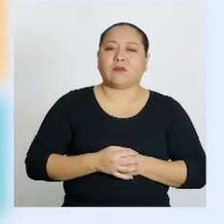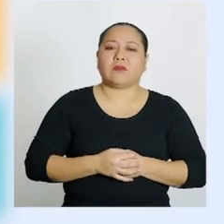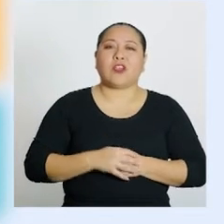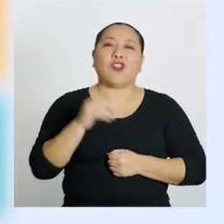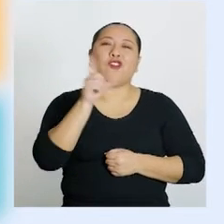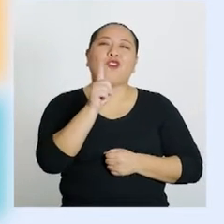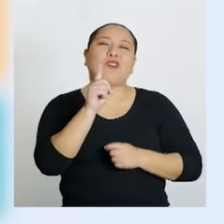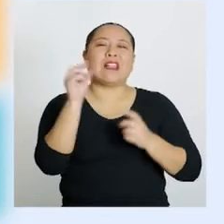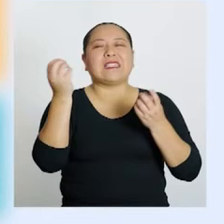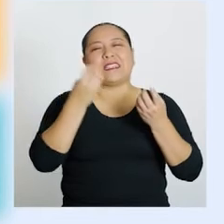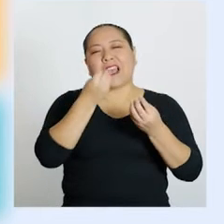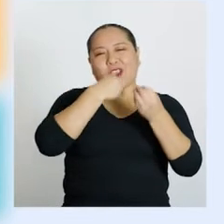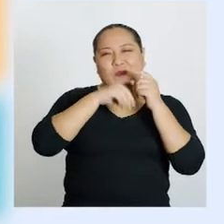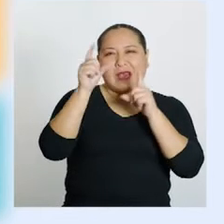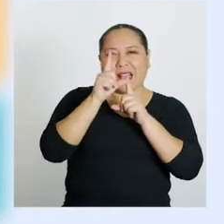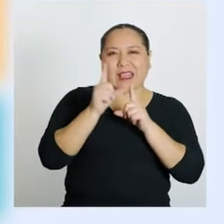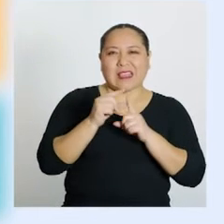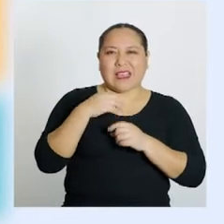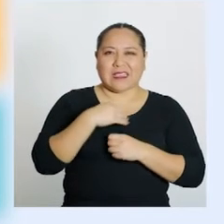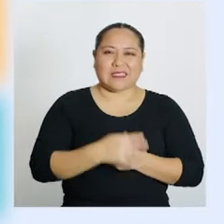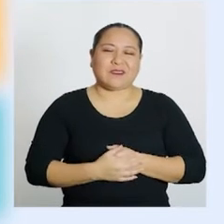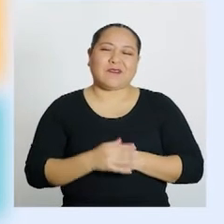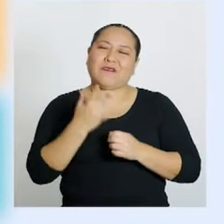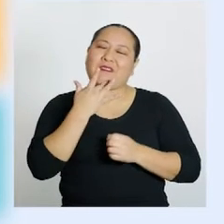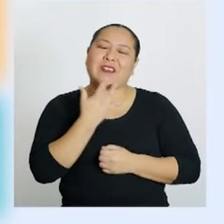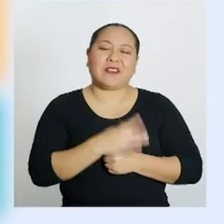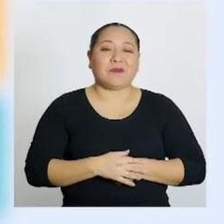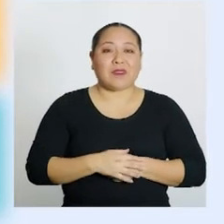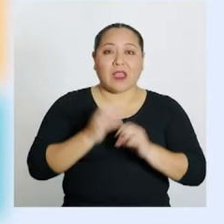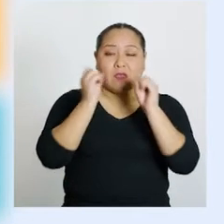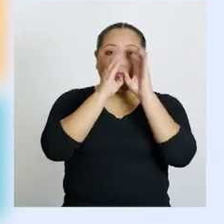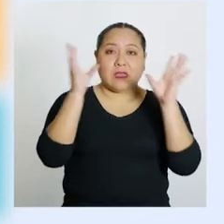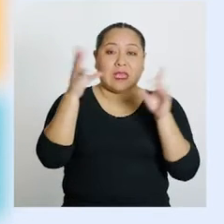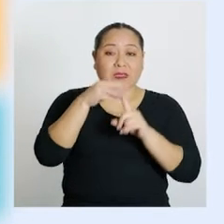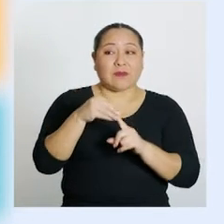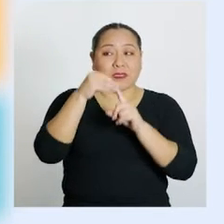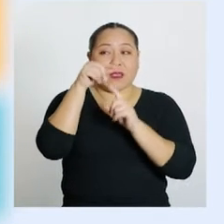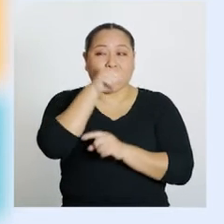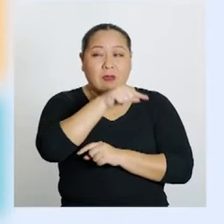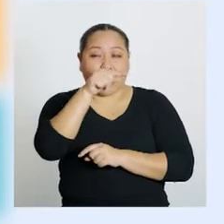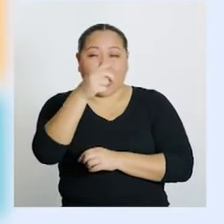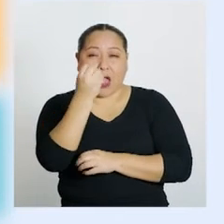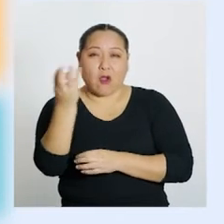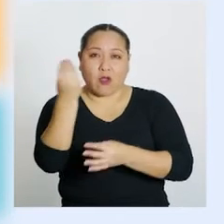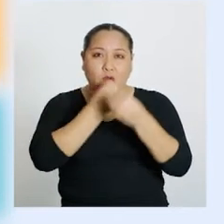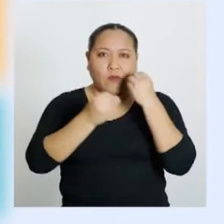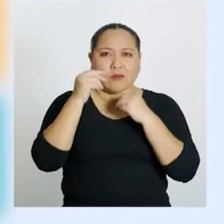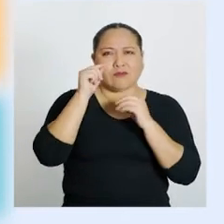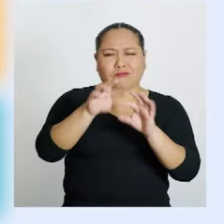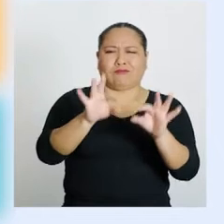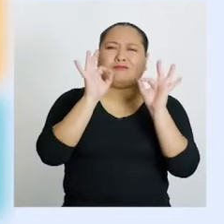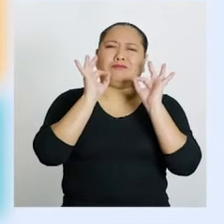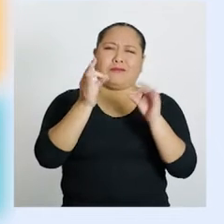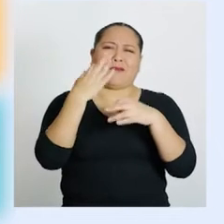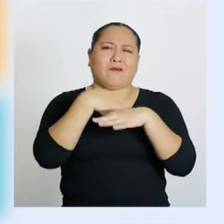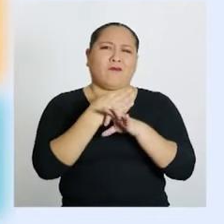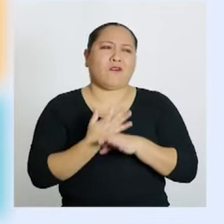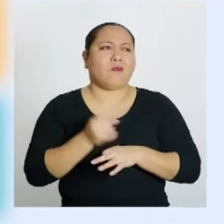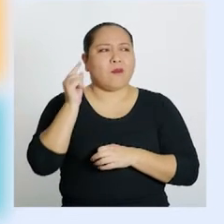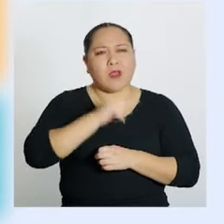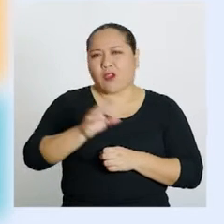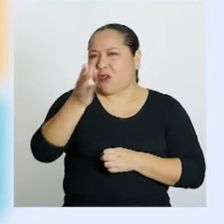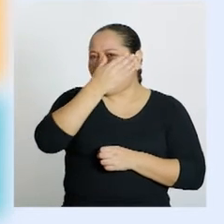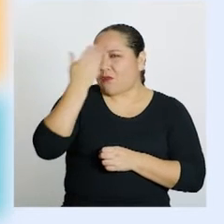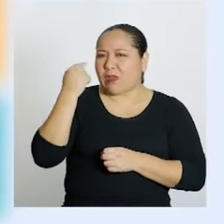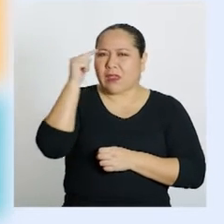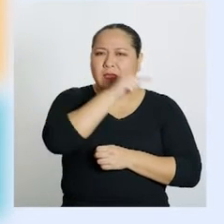de menestras, mi favorito. Tener un día especial fijado para ciertos alimentos es una excelente forma para